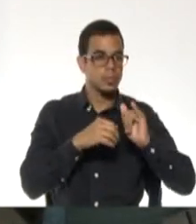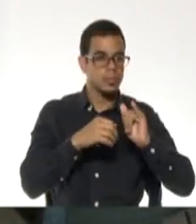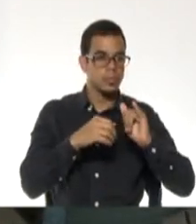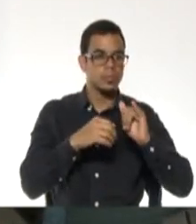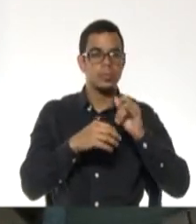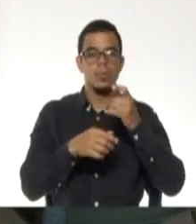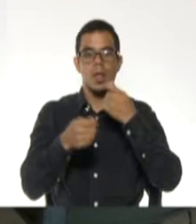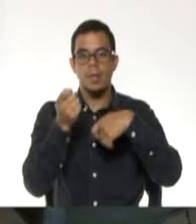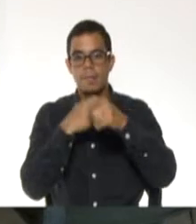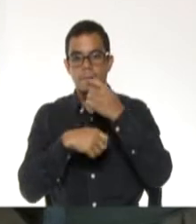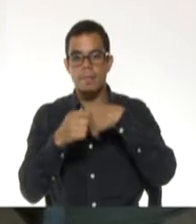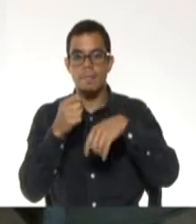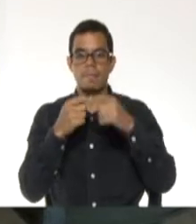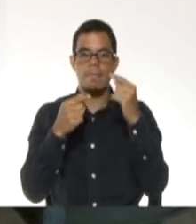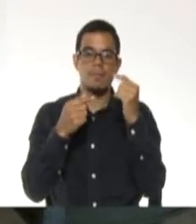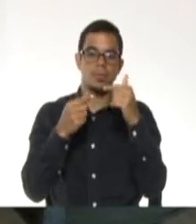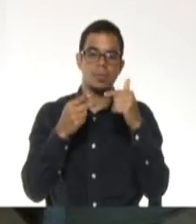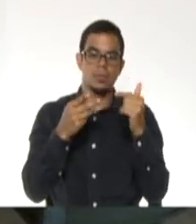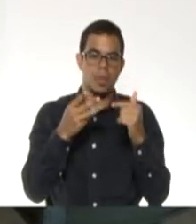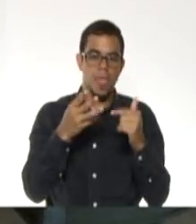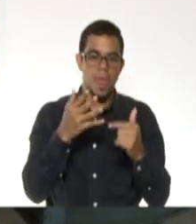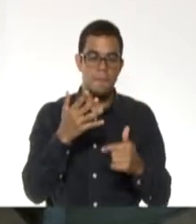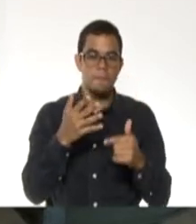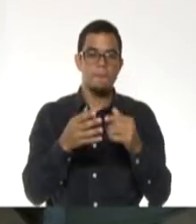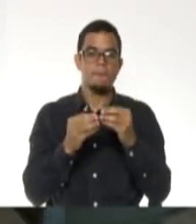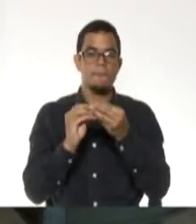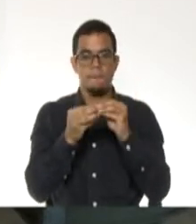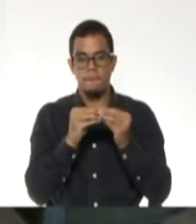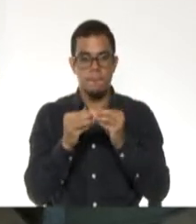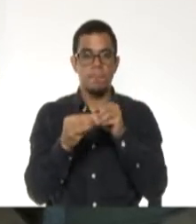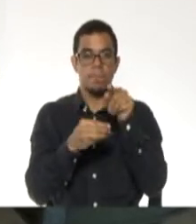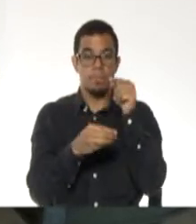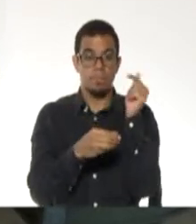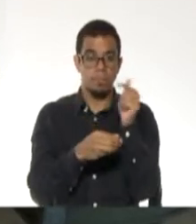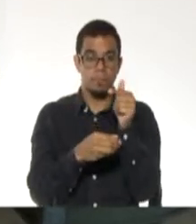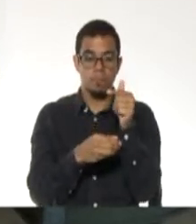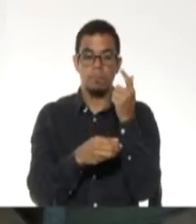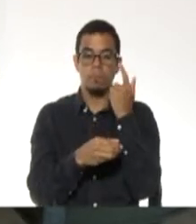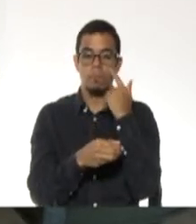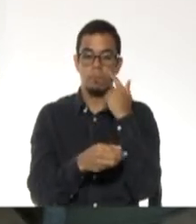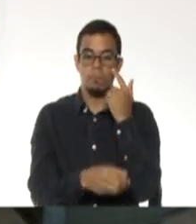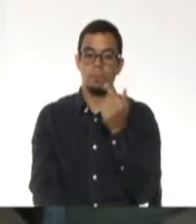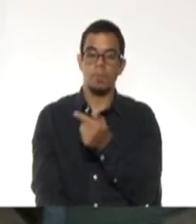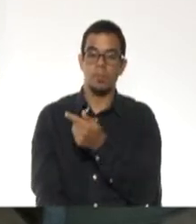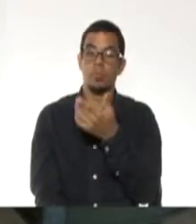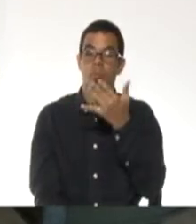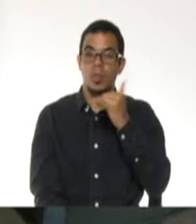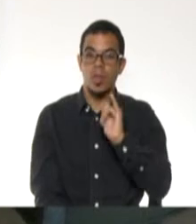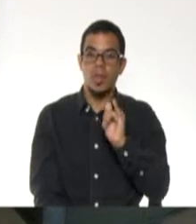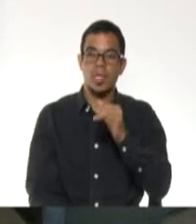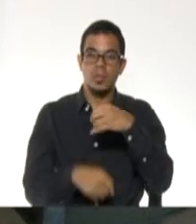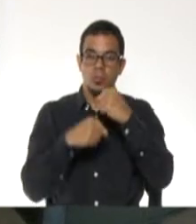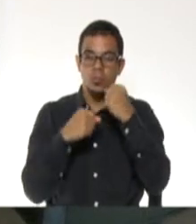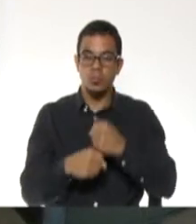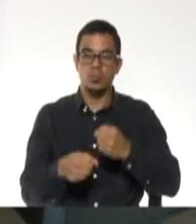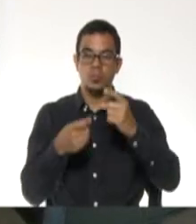ferretería. Tenemos un probador de neón que se utiliza normalmente para ver si hay tensión en la red eléctrica, directo. En este caso yo le hice